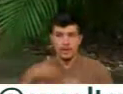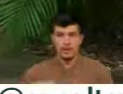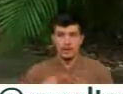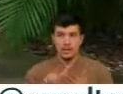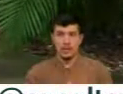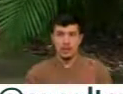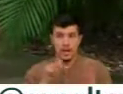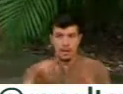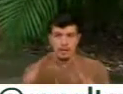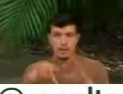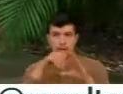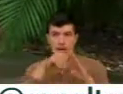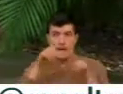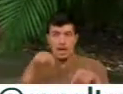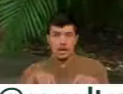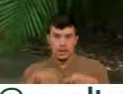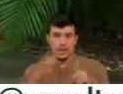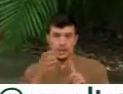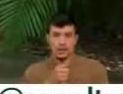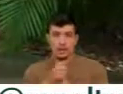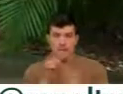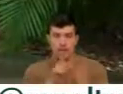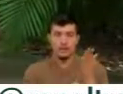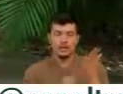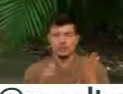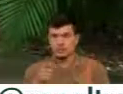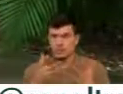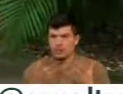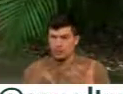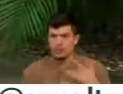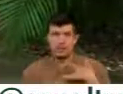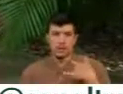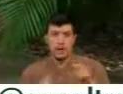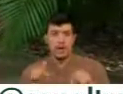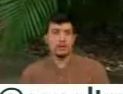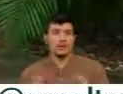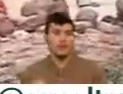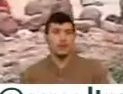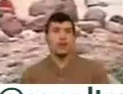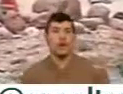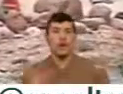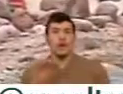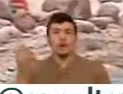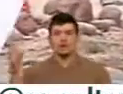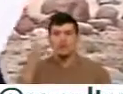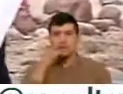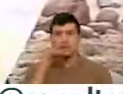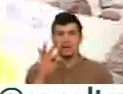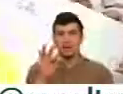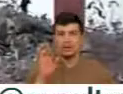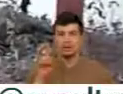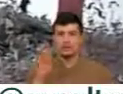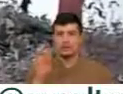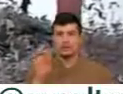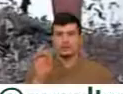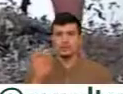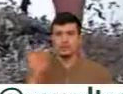Canal TRO, aquí se encuentran las listas en el Canal TRO, los que quieran apadrinar vienen hasta acá, o llamarme al